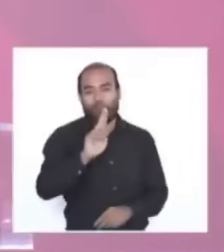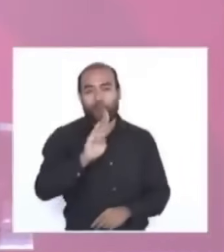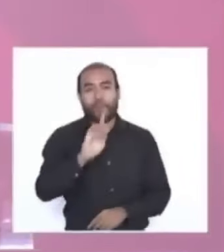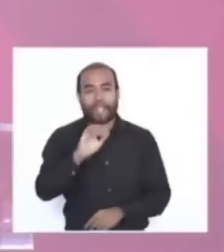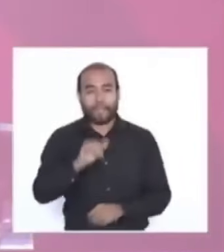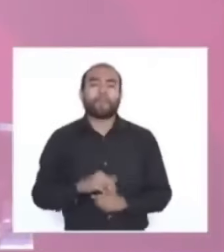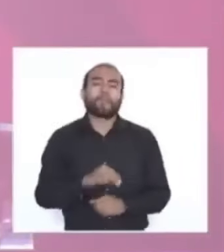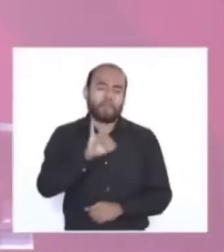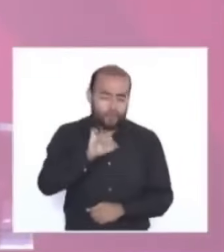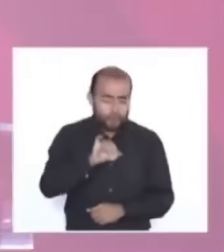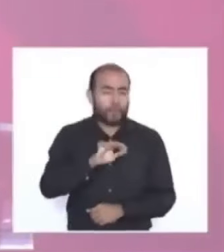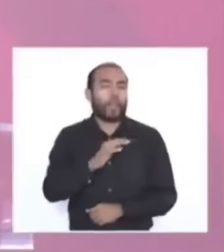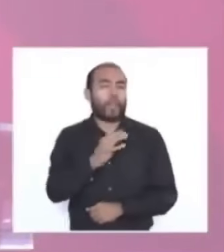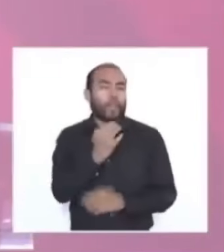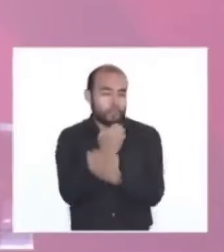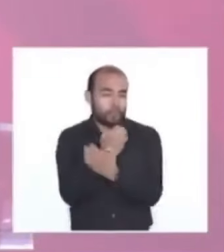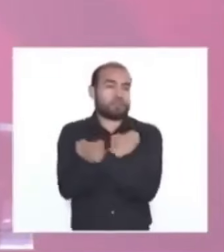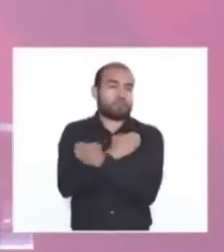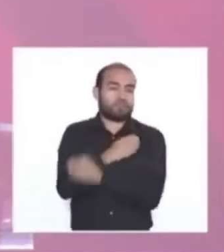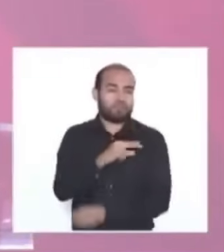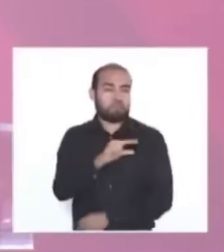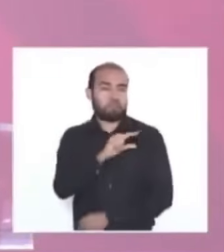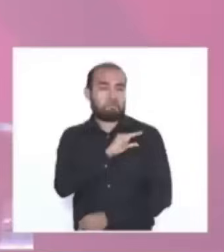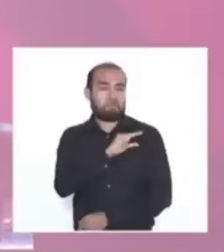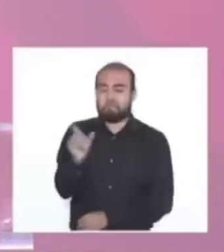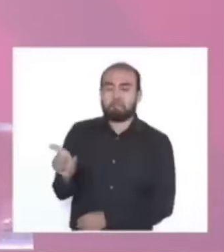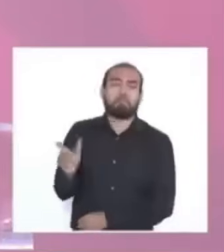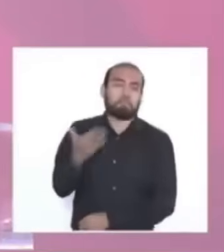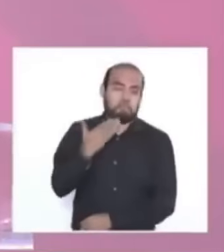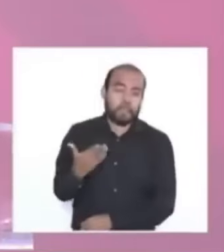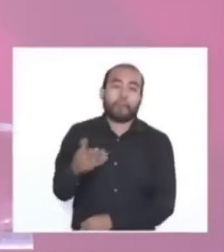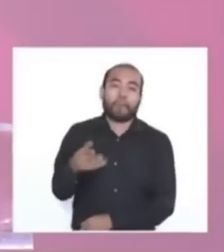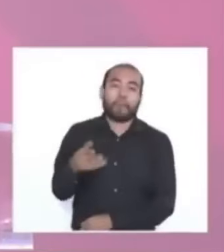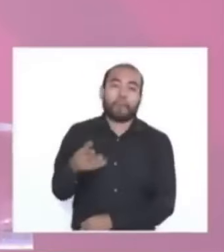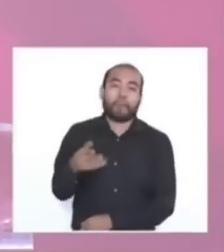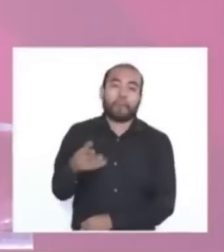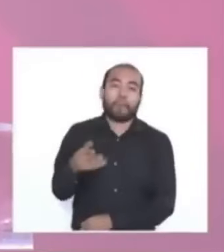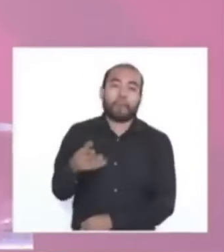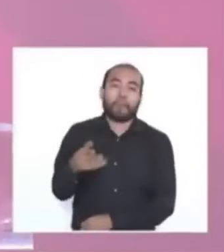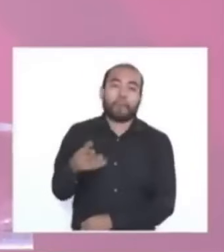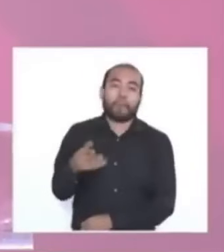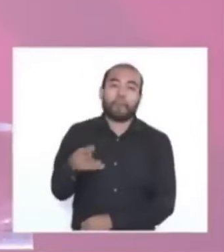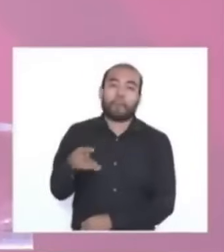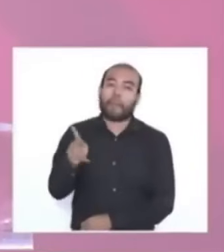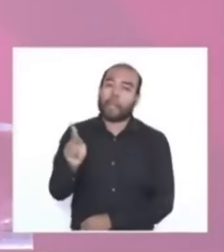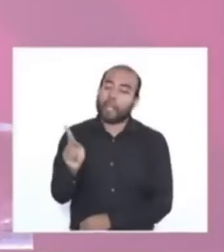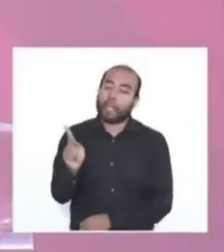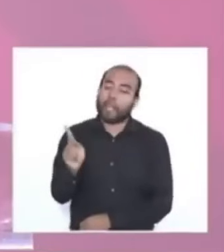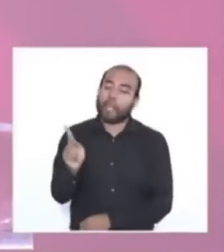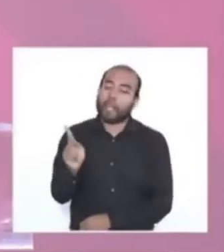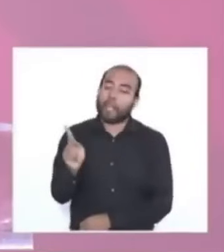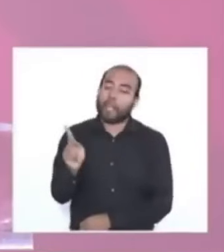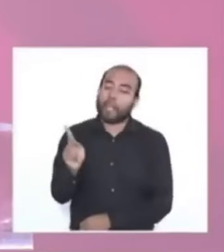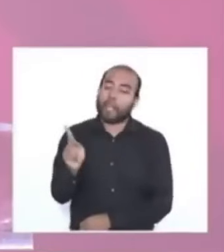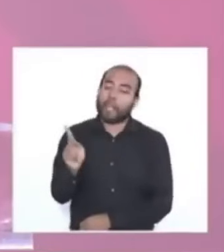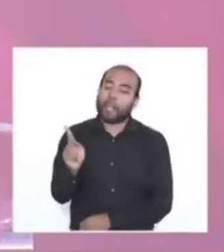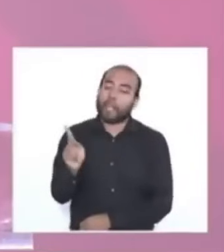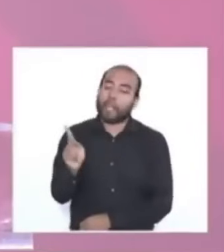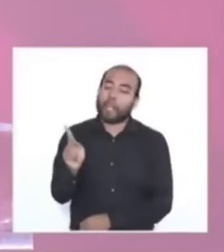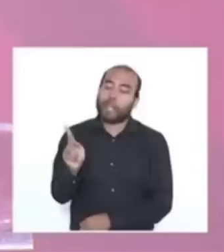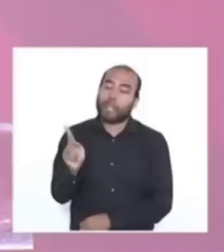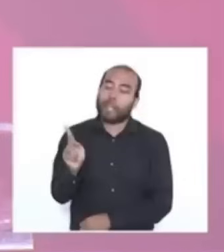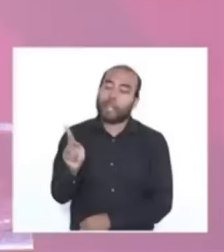educación particular, pero ese es para quien tiene recursos para pagar. Nosotros consideramos que la educación...